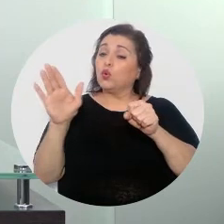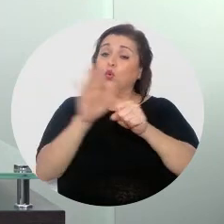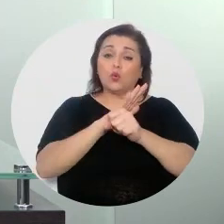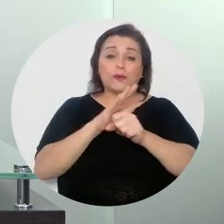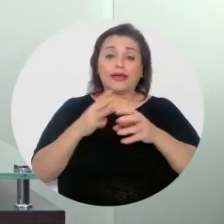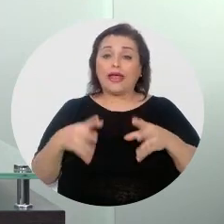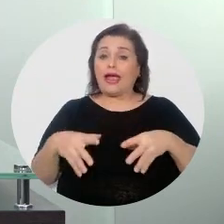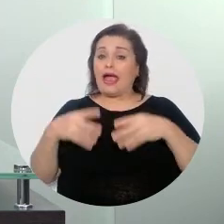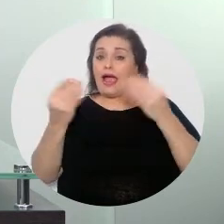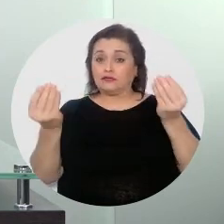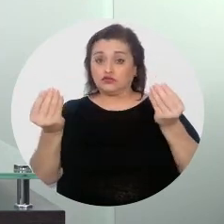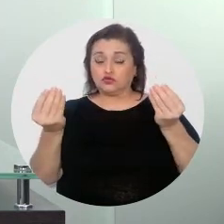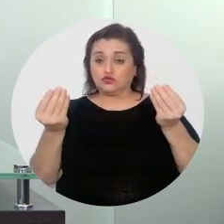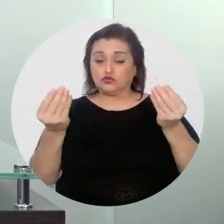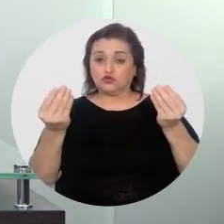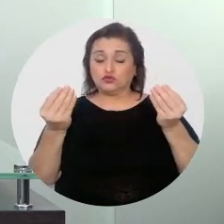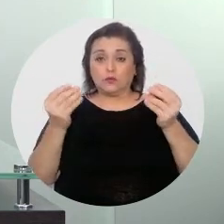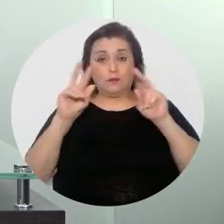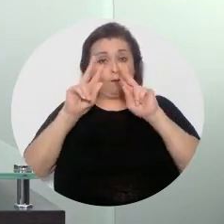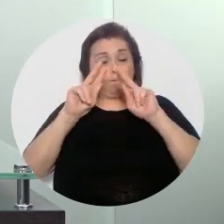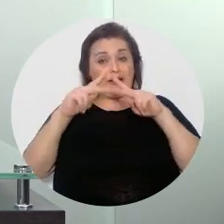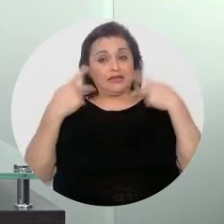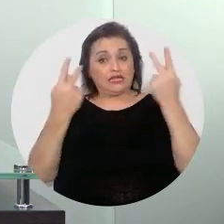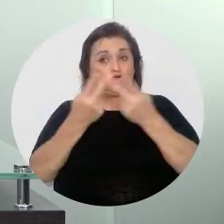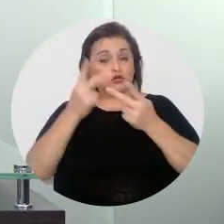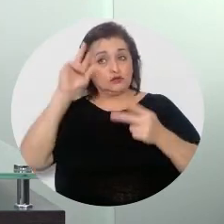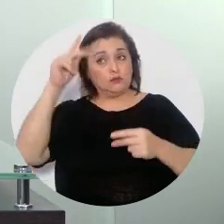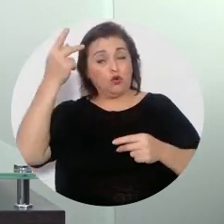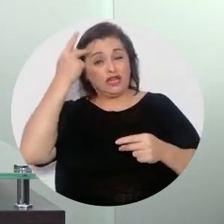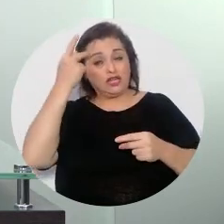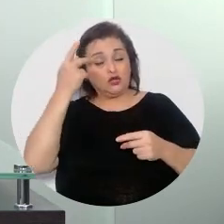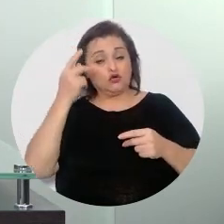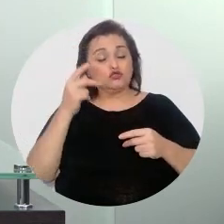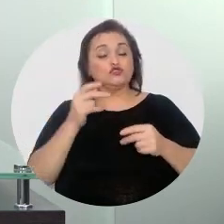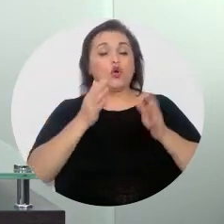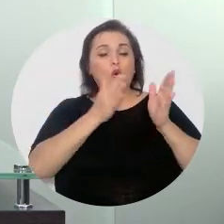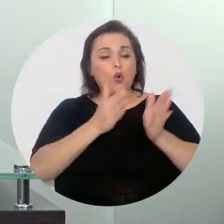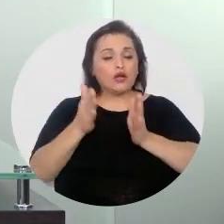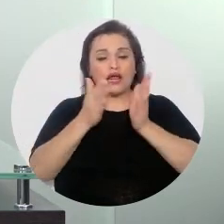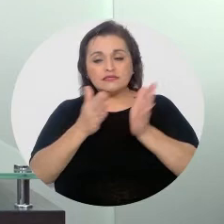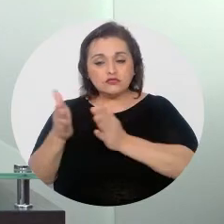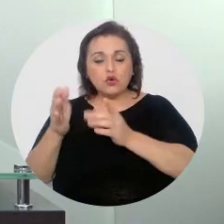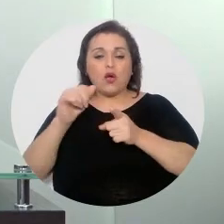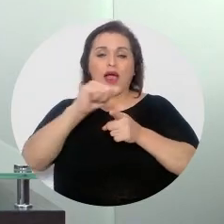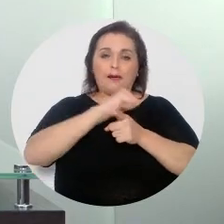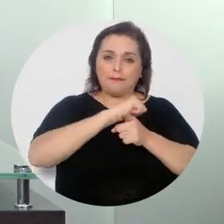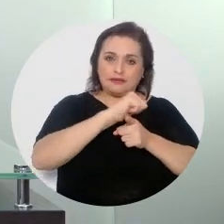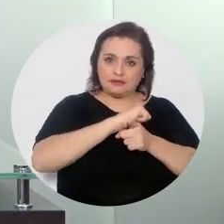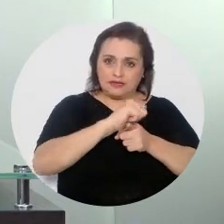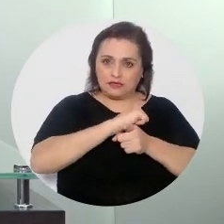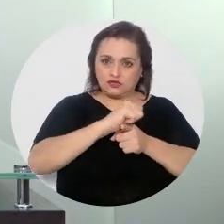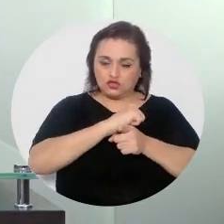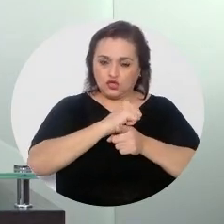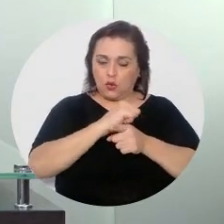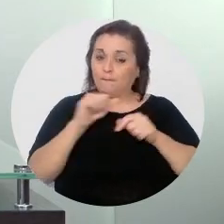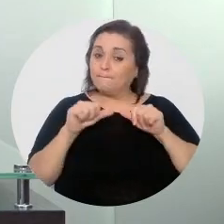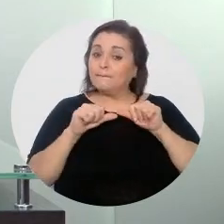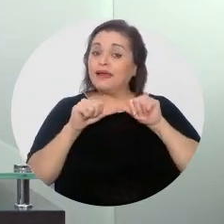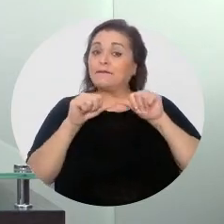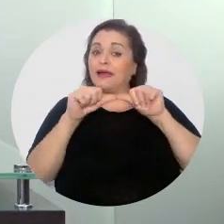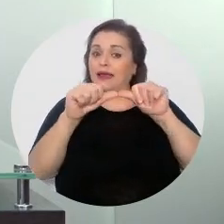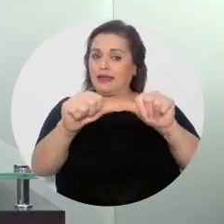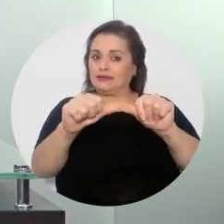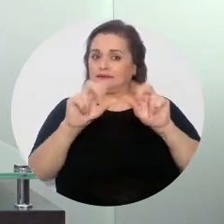el cubrir los gastos en los que incurren los partidos políticos en materia de organización y capacitación, o sea, que